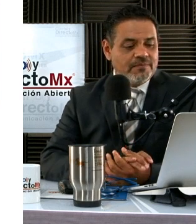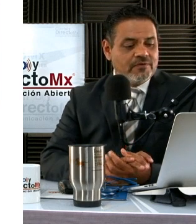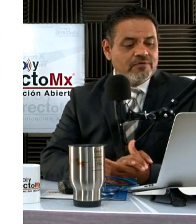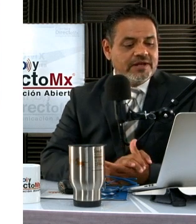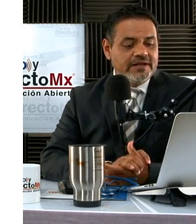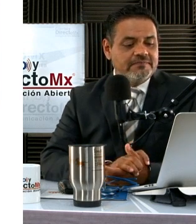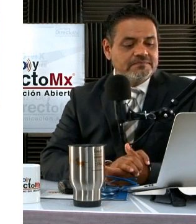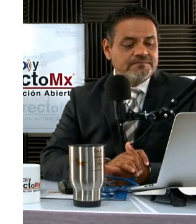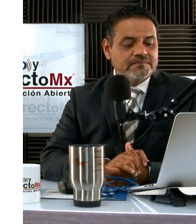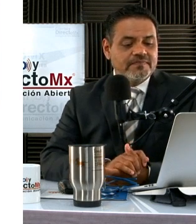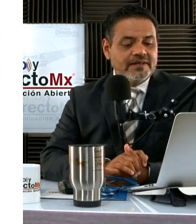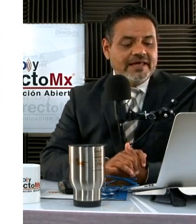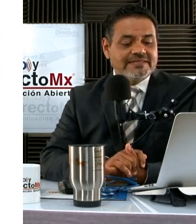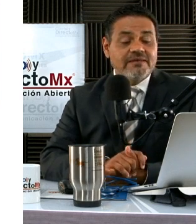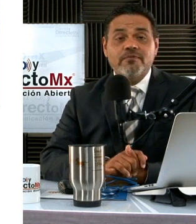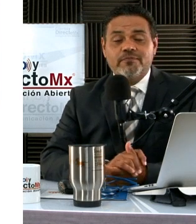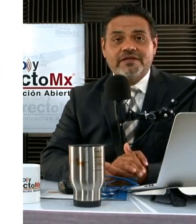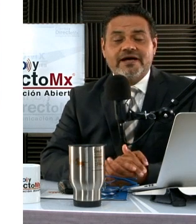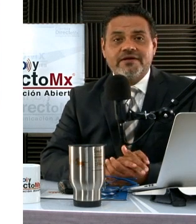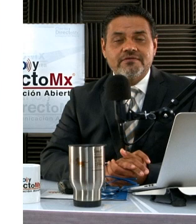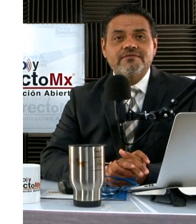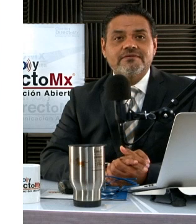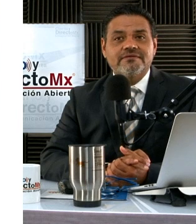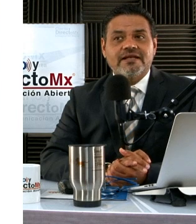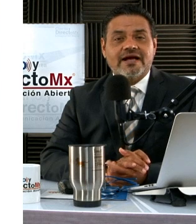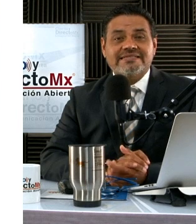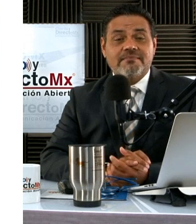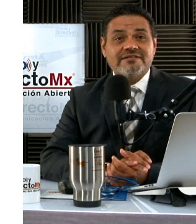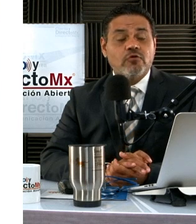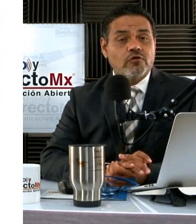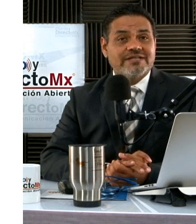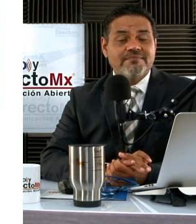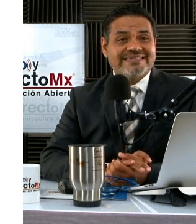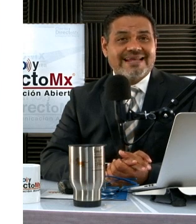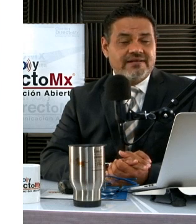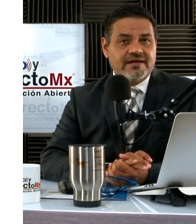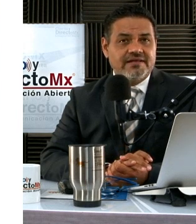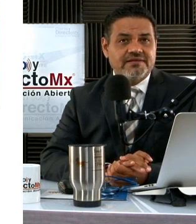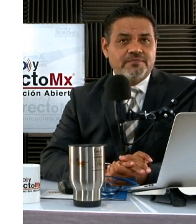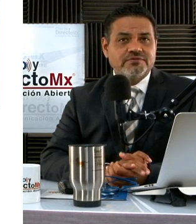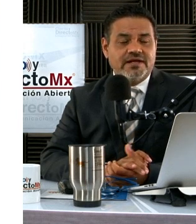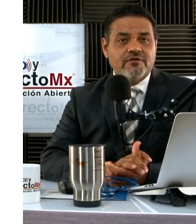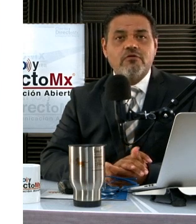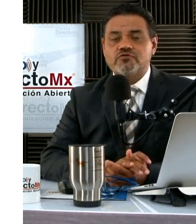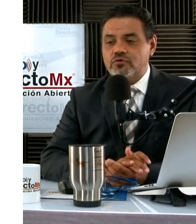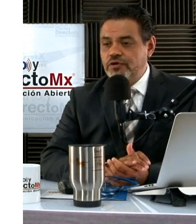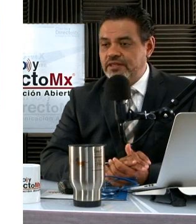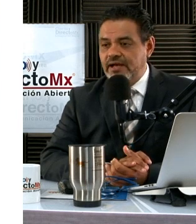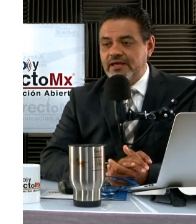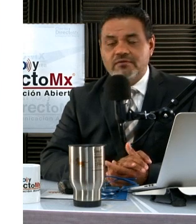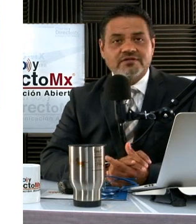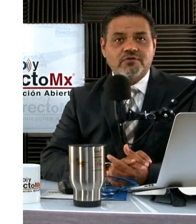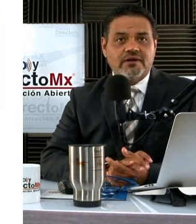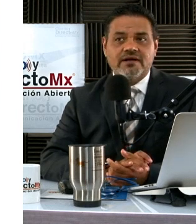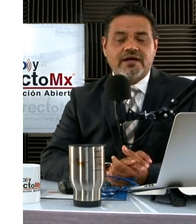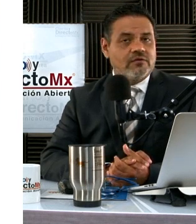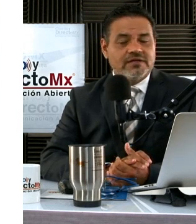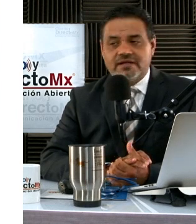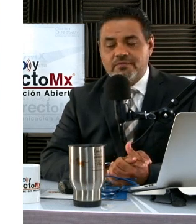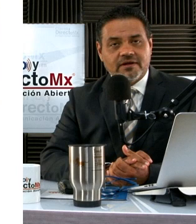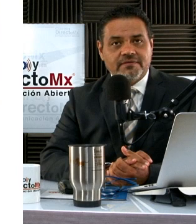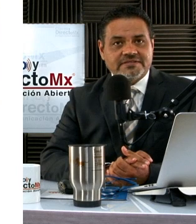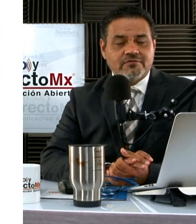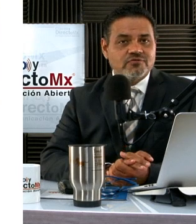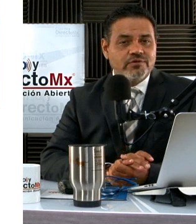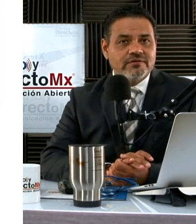república por morena es el propietario de la casa más lujosa y más grande que hay en te postlán construida en una zona que no